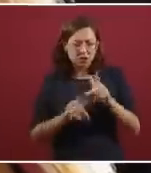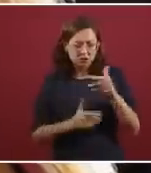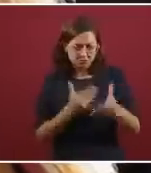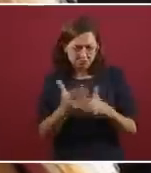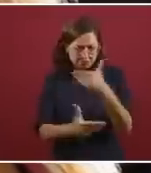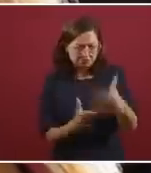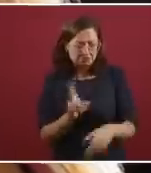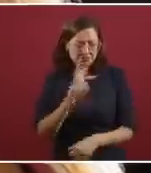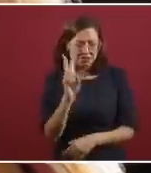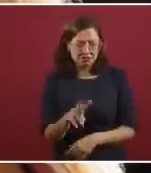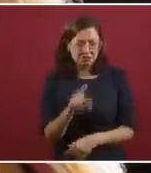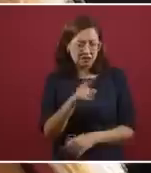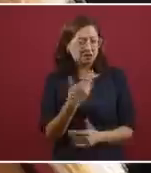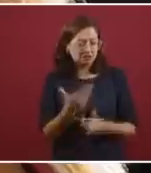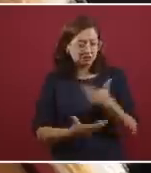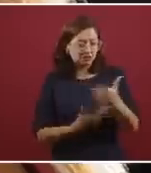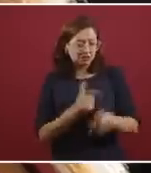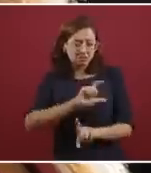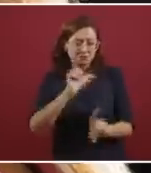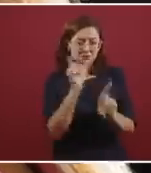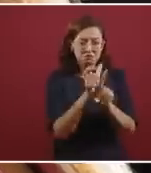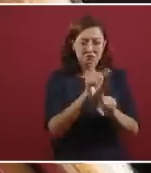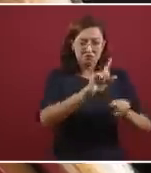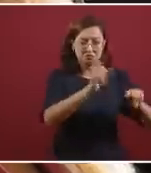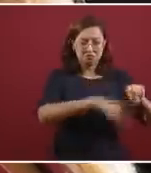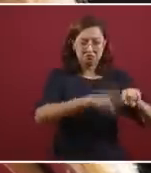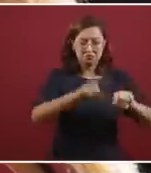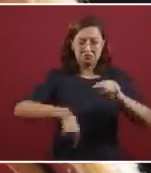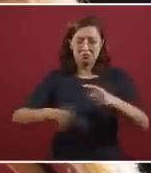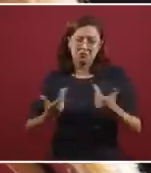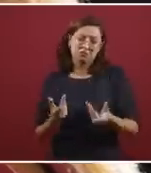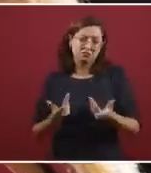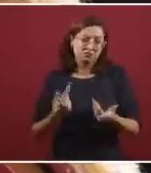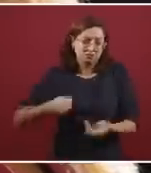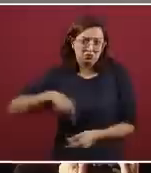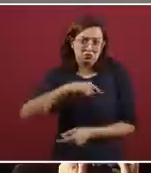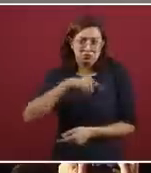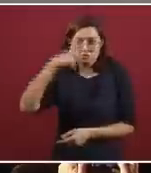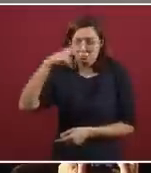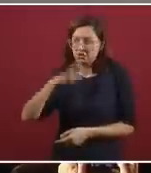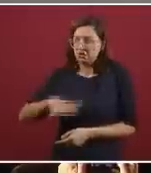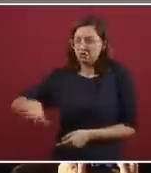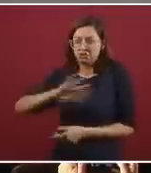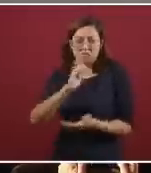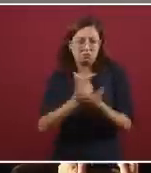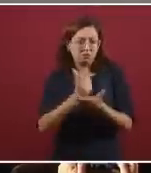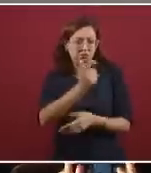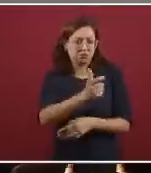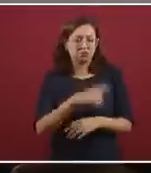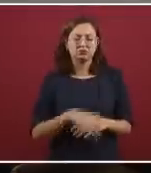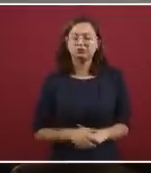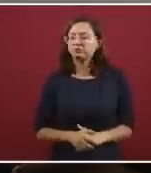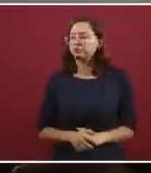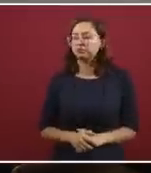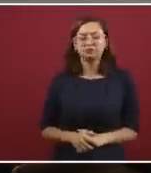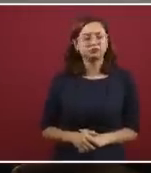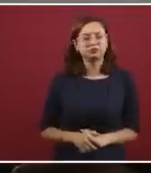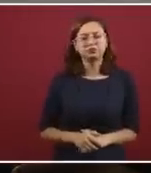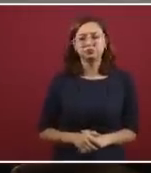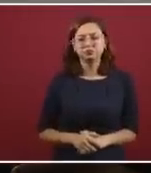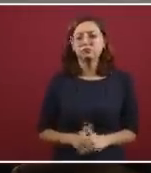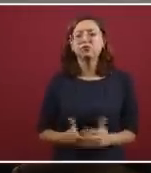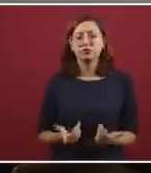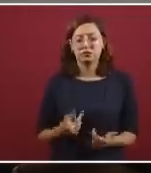se le van a quitar esos servicios que obviamente estamos pagando los mexicanos el proceso en que tenemos que ir se le ha brindado un amparo con éxito mantén esa